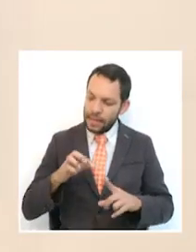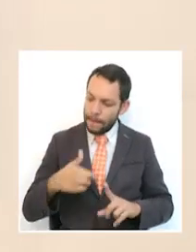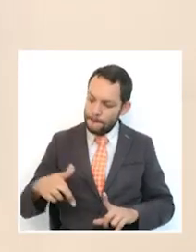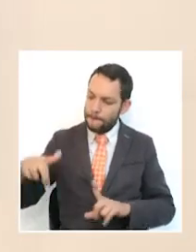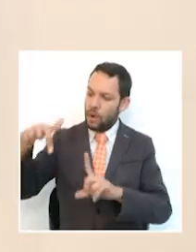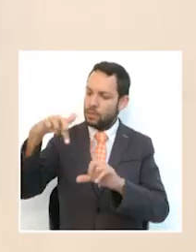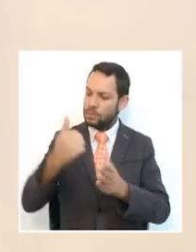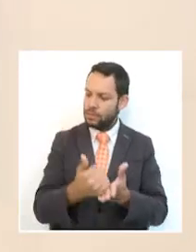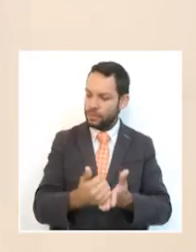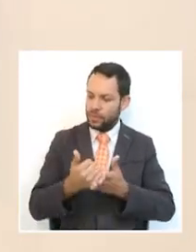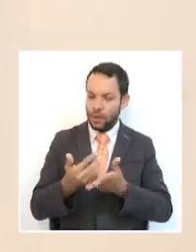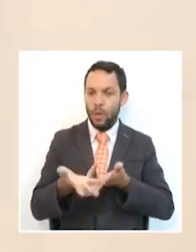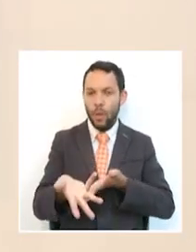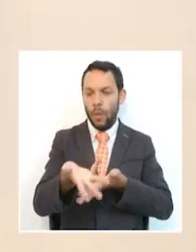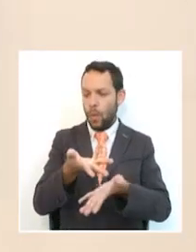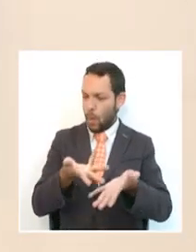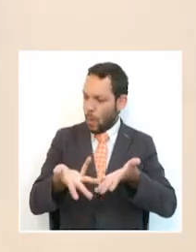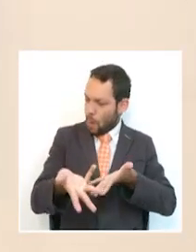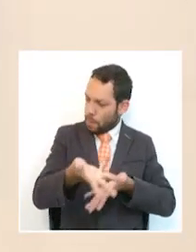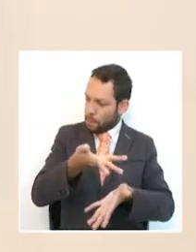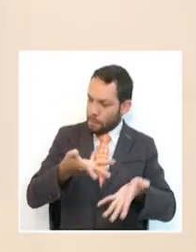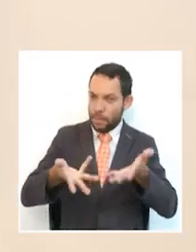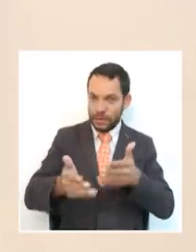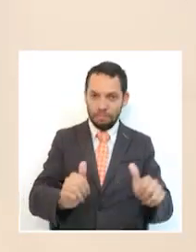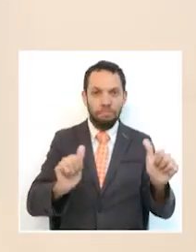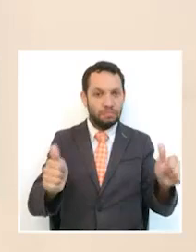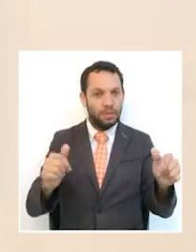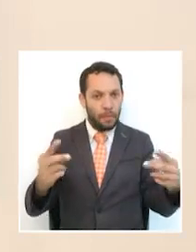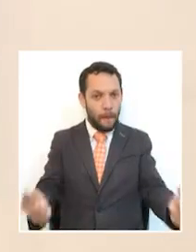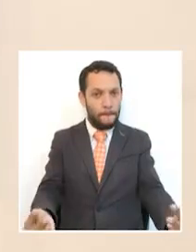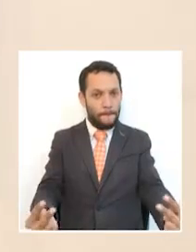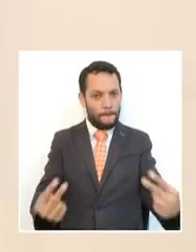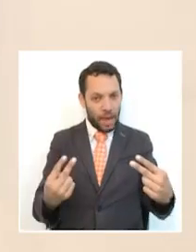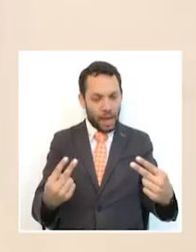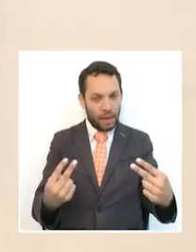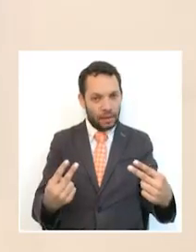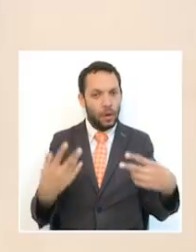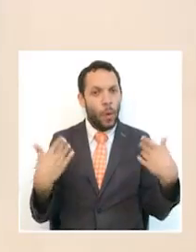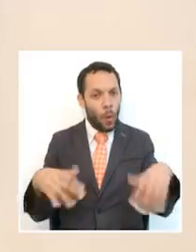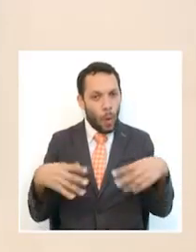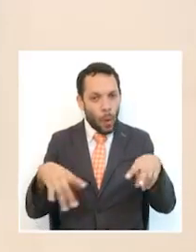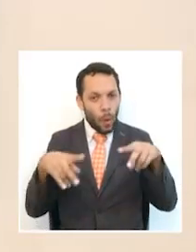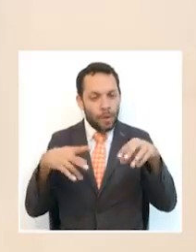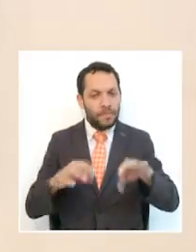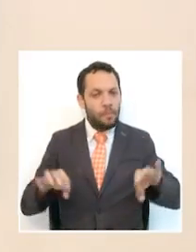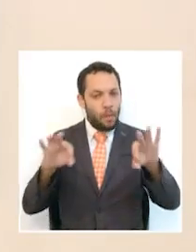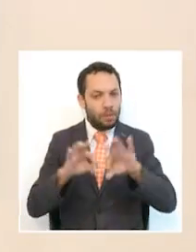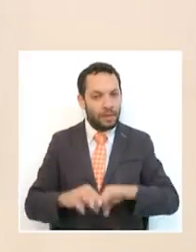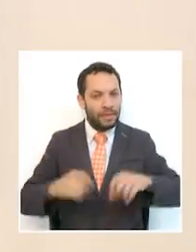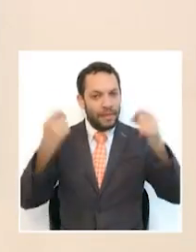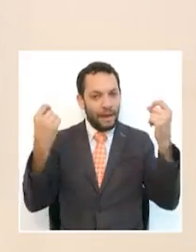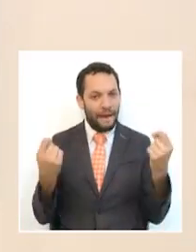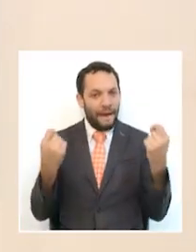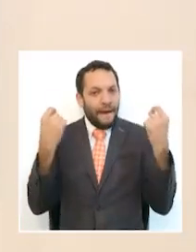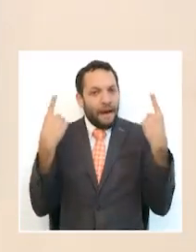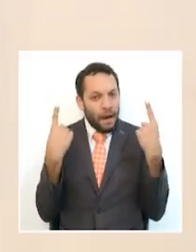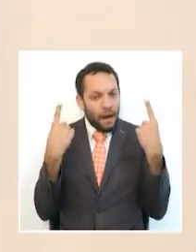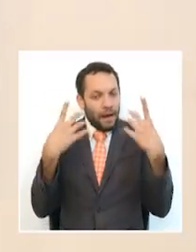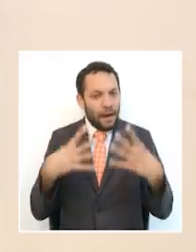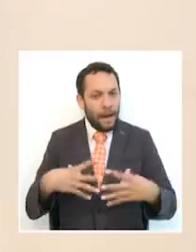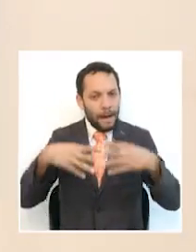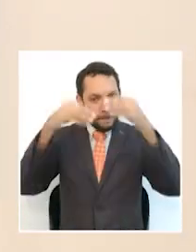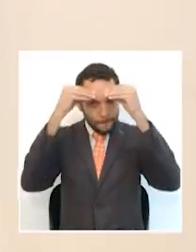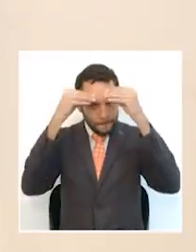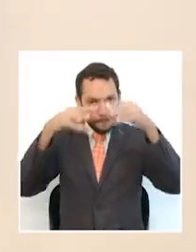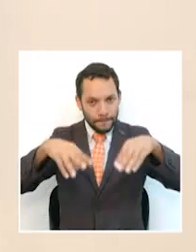en este día para que ustedes lo vean y definitivamente entiendan ese concepto de que necesitamos un espacio para